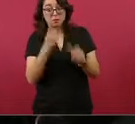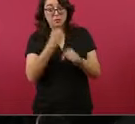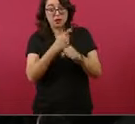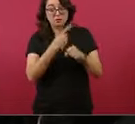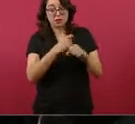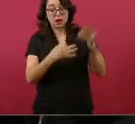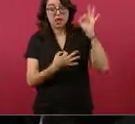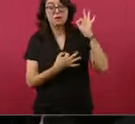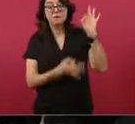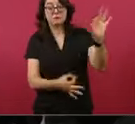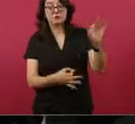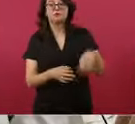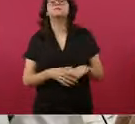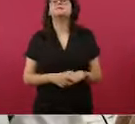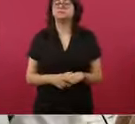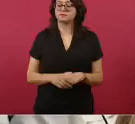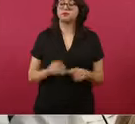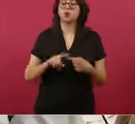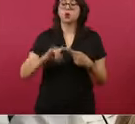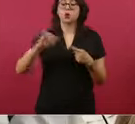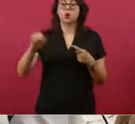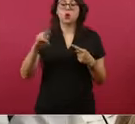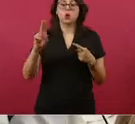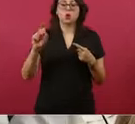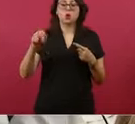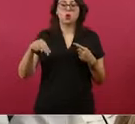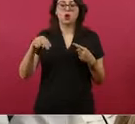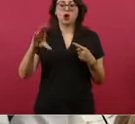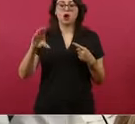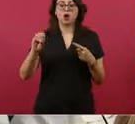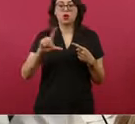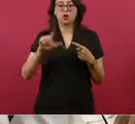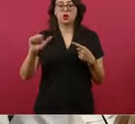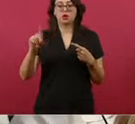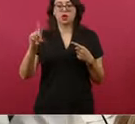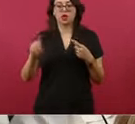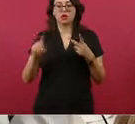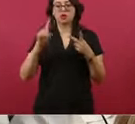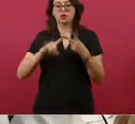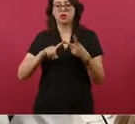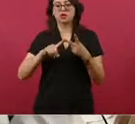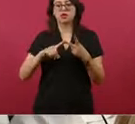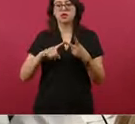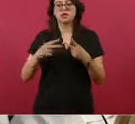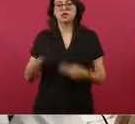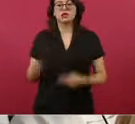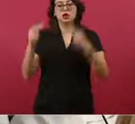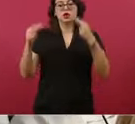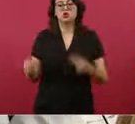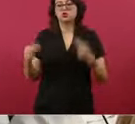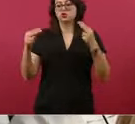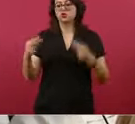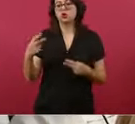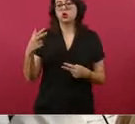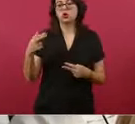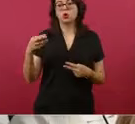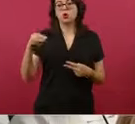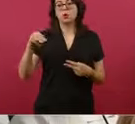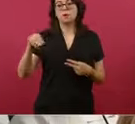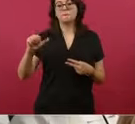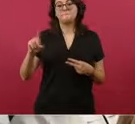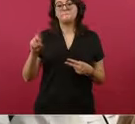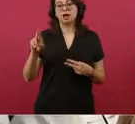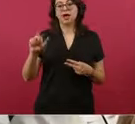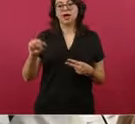que fue Juan Collado y lo que es los negocios turbios con Roberto Madrazo, de lo que es el desvío